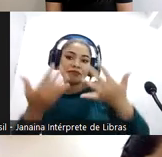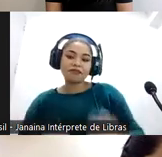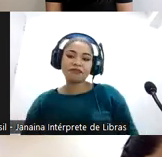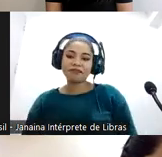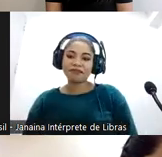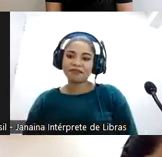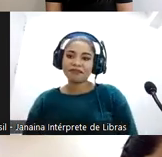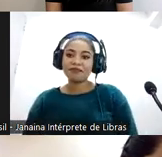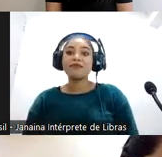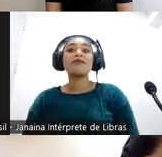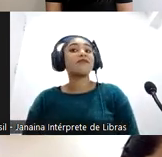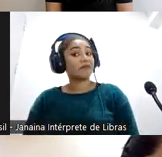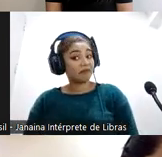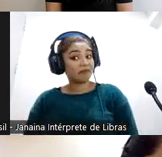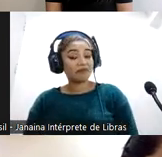¡Ajá!